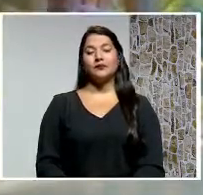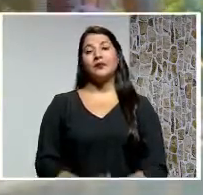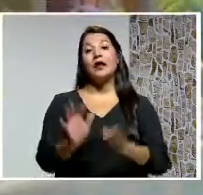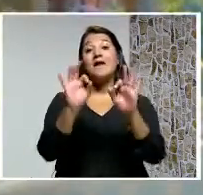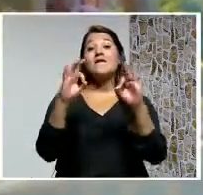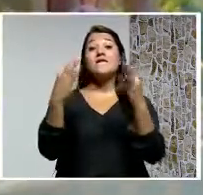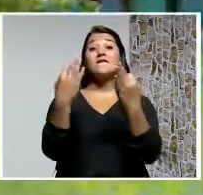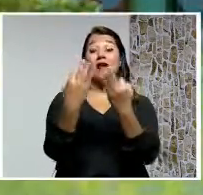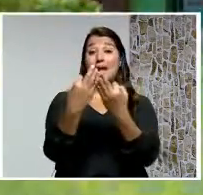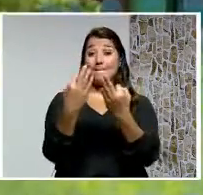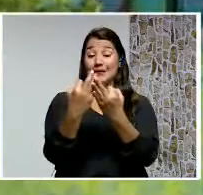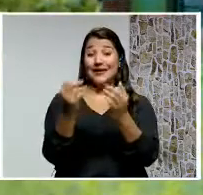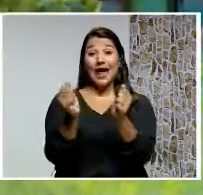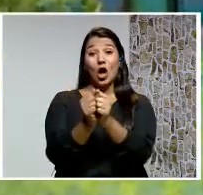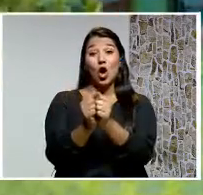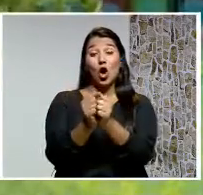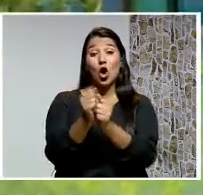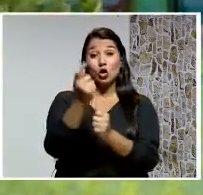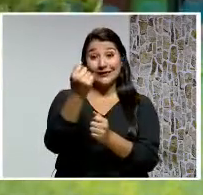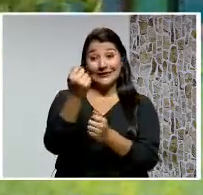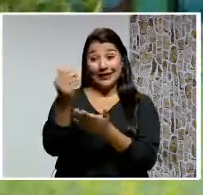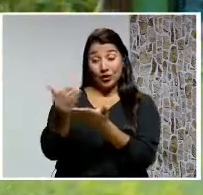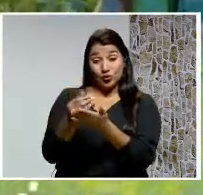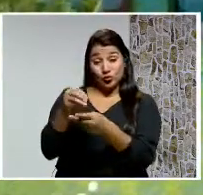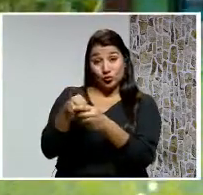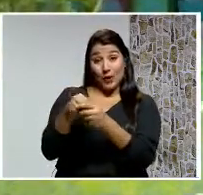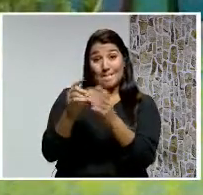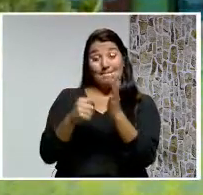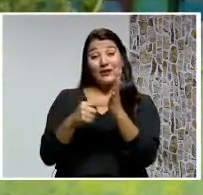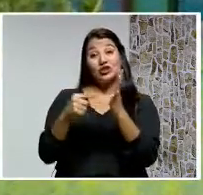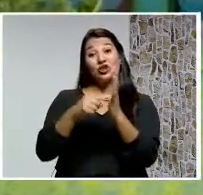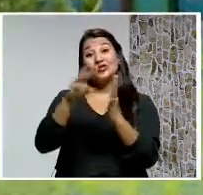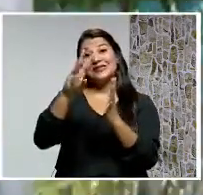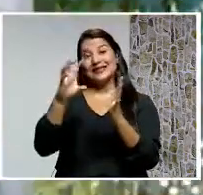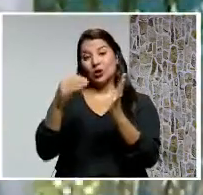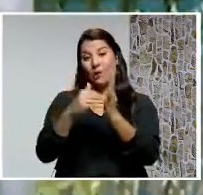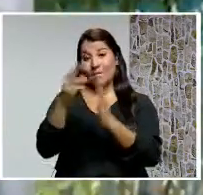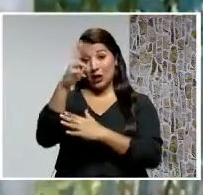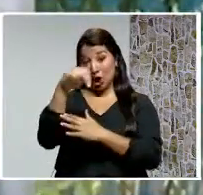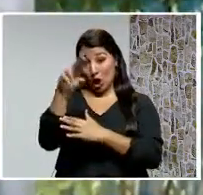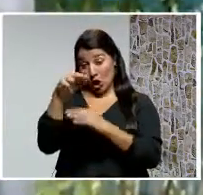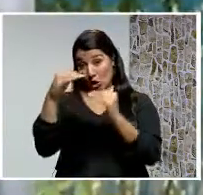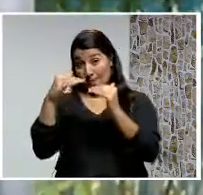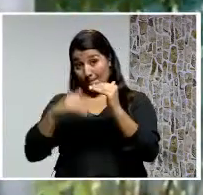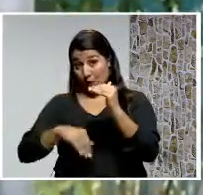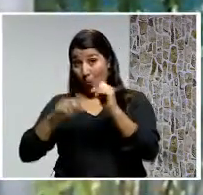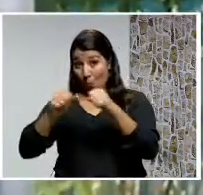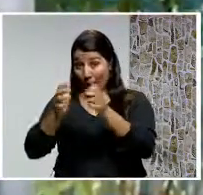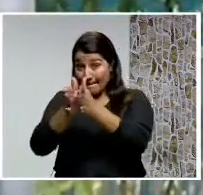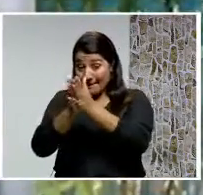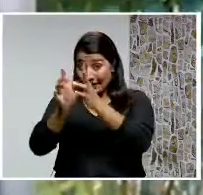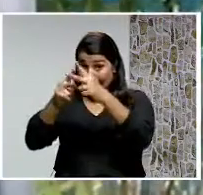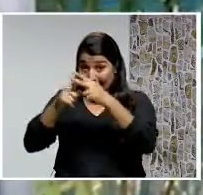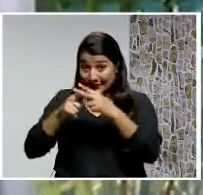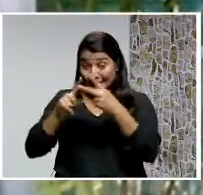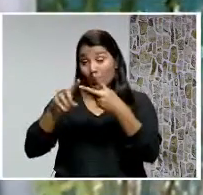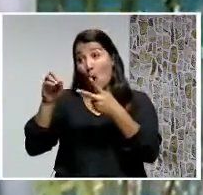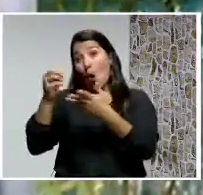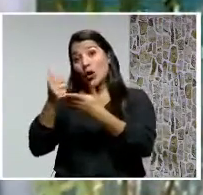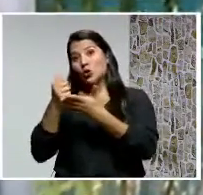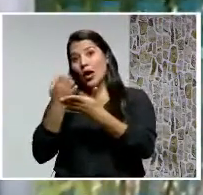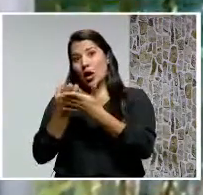Familias con ingresos menores a 1.600.000 colones podrán acceder a un crédito o a un bono de vivienda para adquirir casa